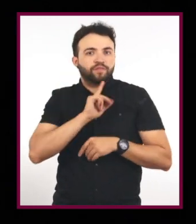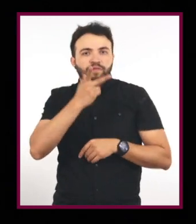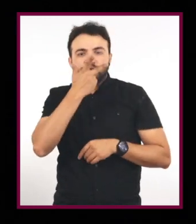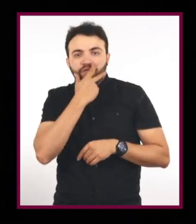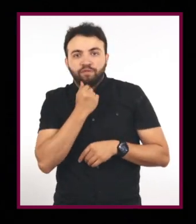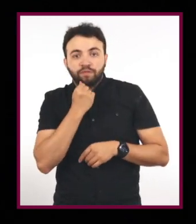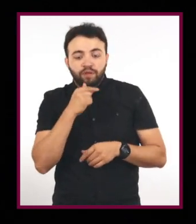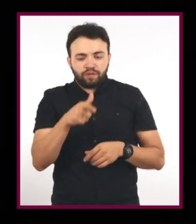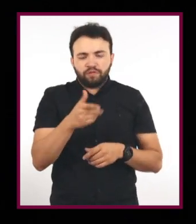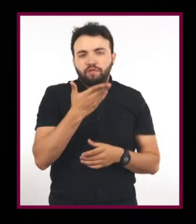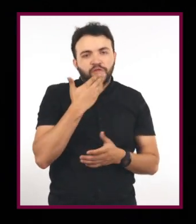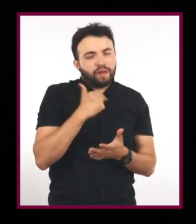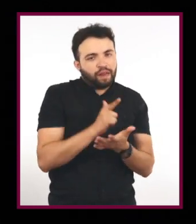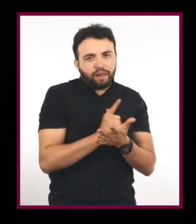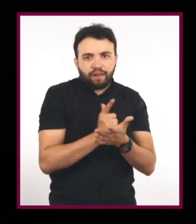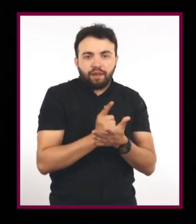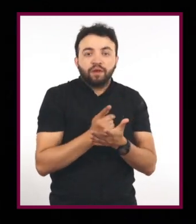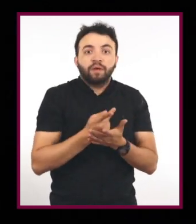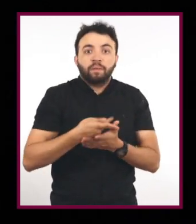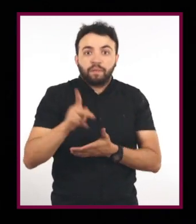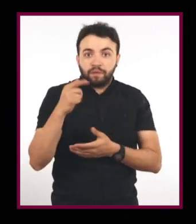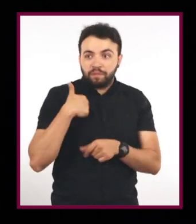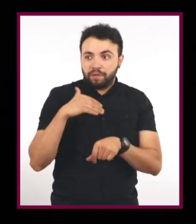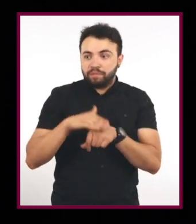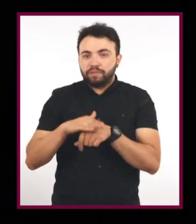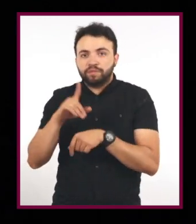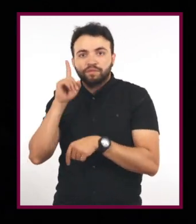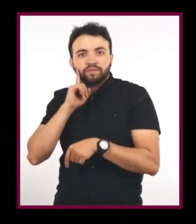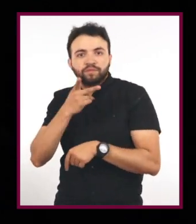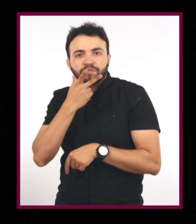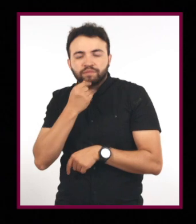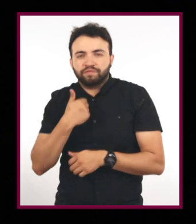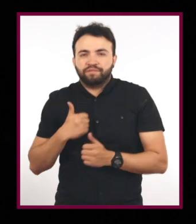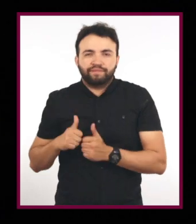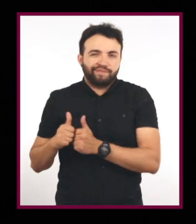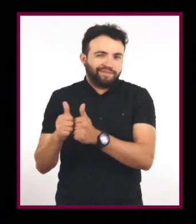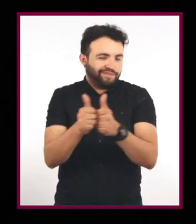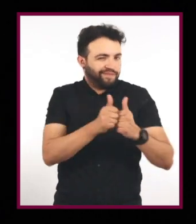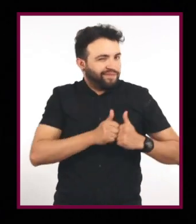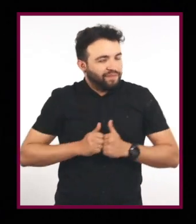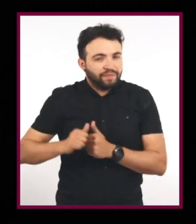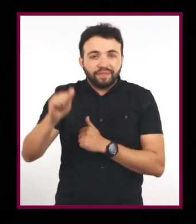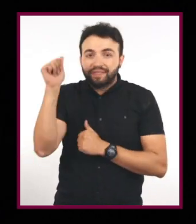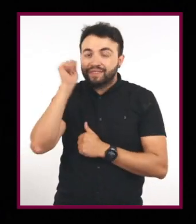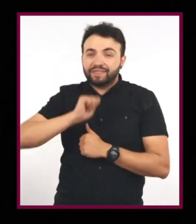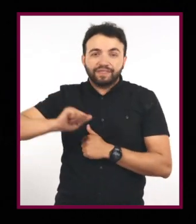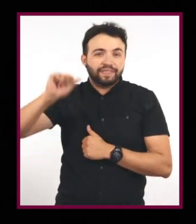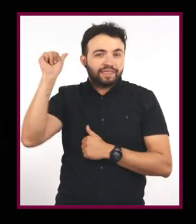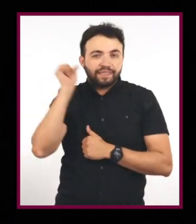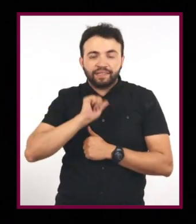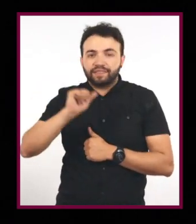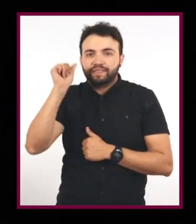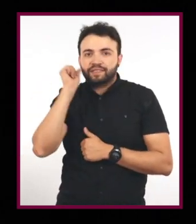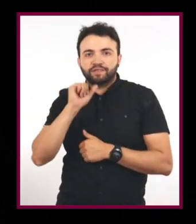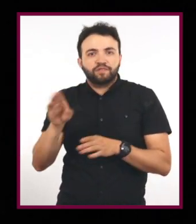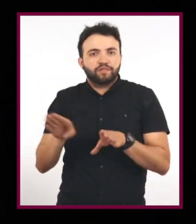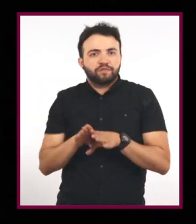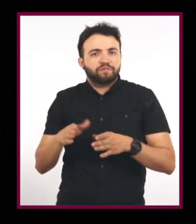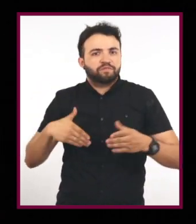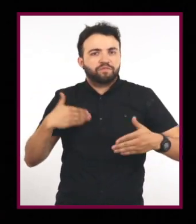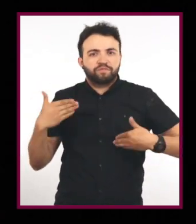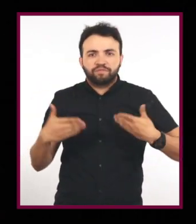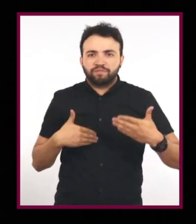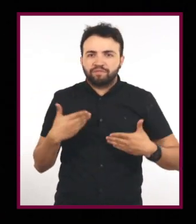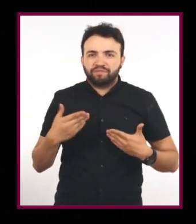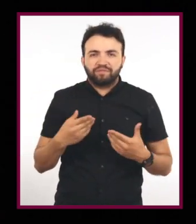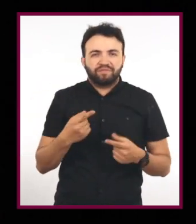amigas y amigos, que no salen en libros, pero con ellos he vivido la gran aventura de mi vida. Juliana, Brau,